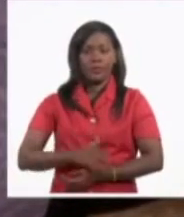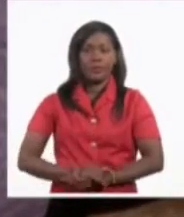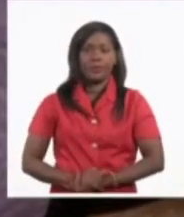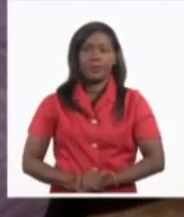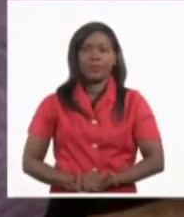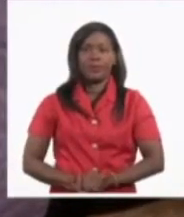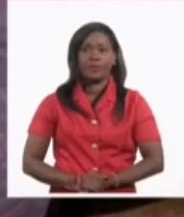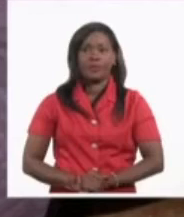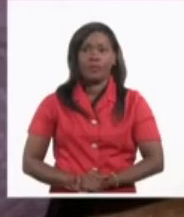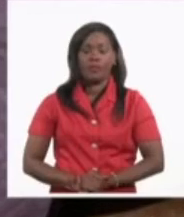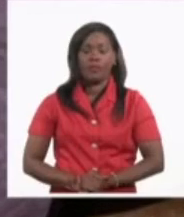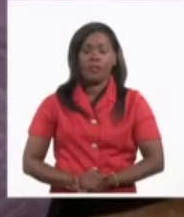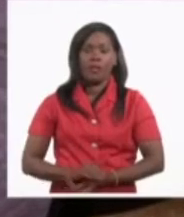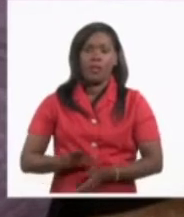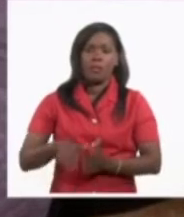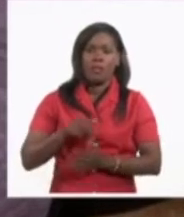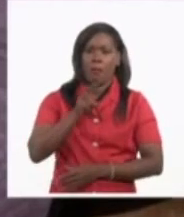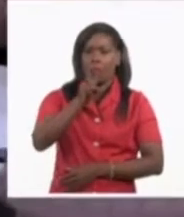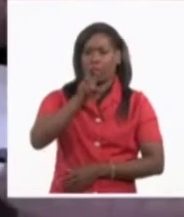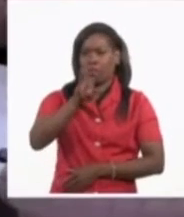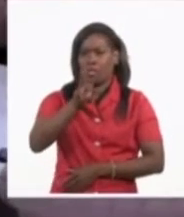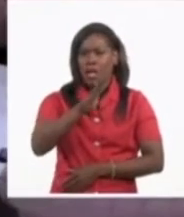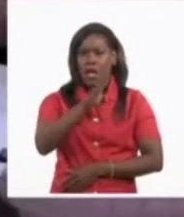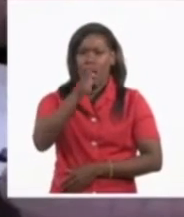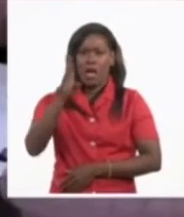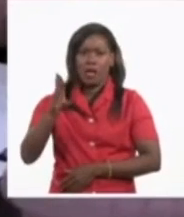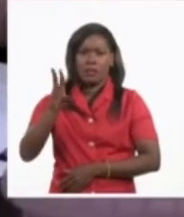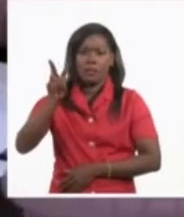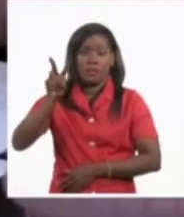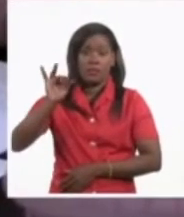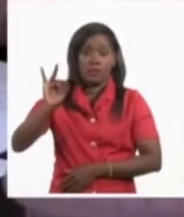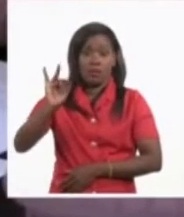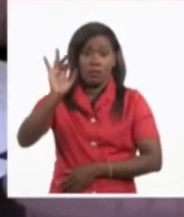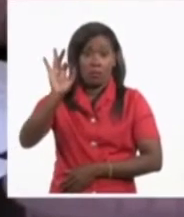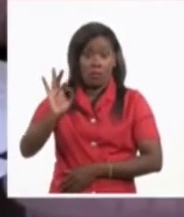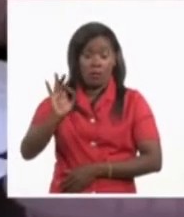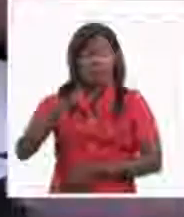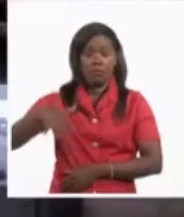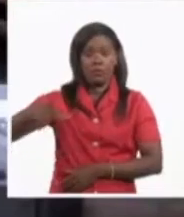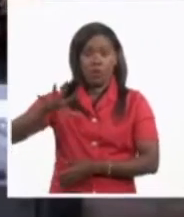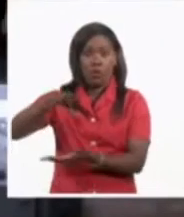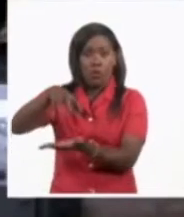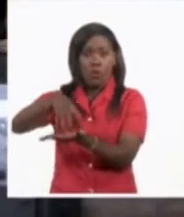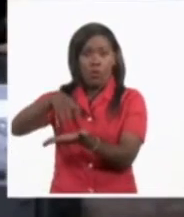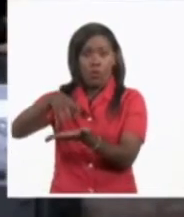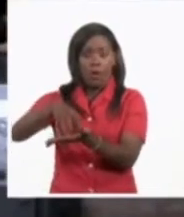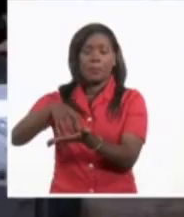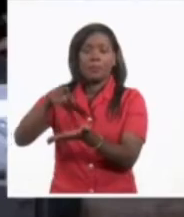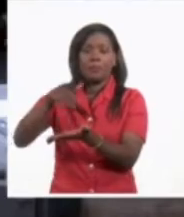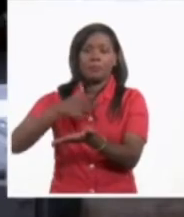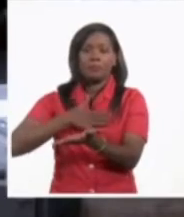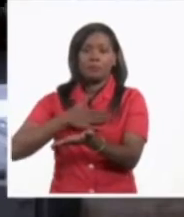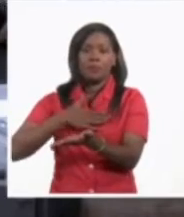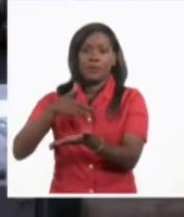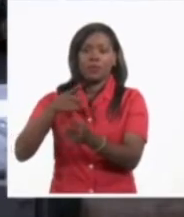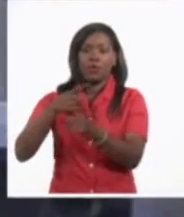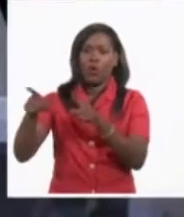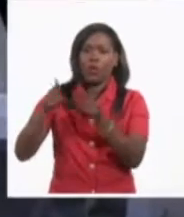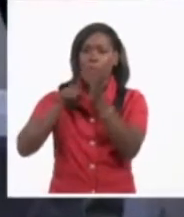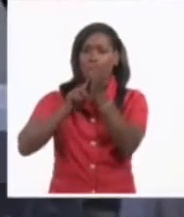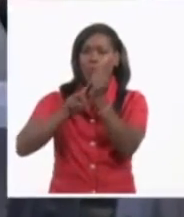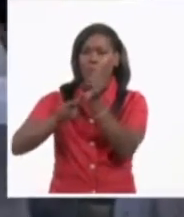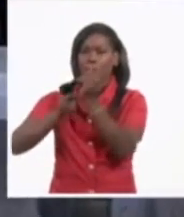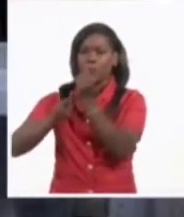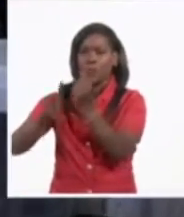Del 23 al 27 de septiembre, las autoproclamadas repúblicas populares de Donetsk y Lugansk, así como las provincias de